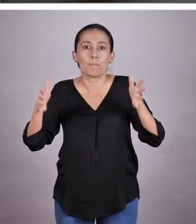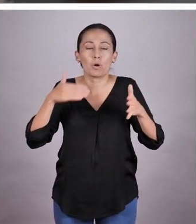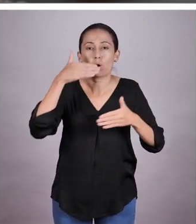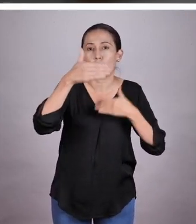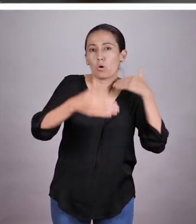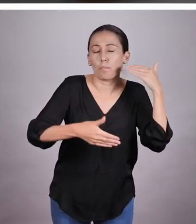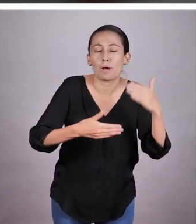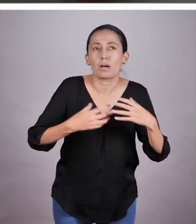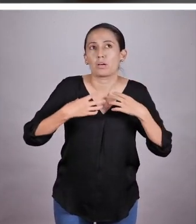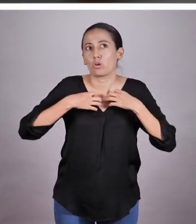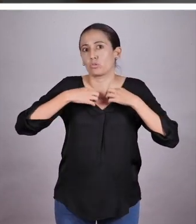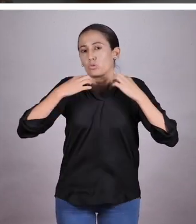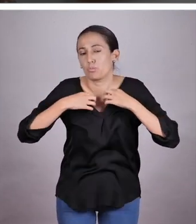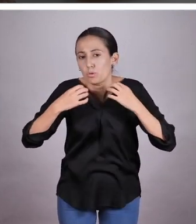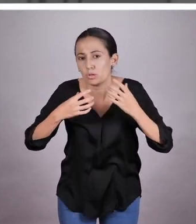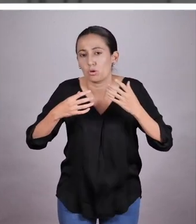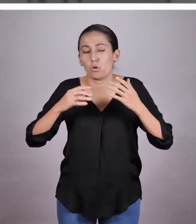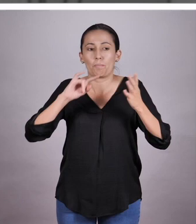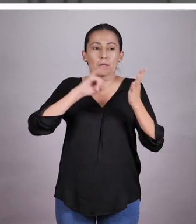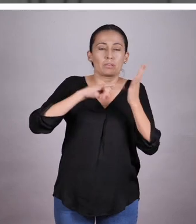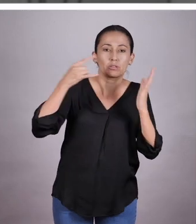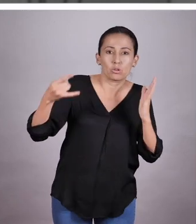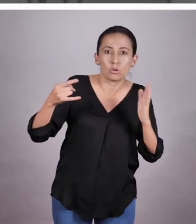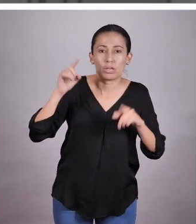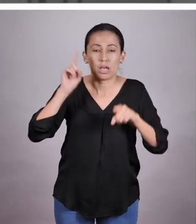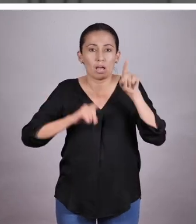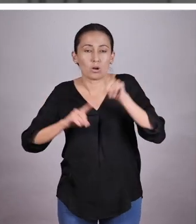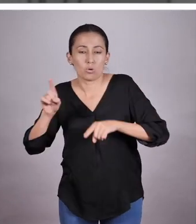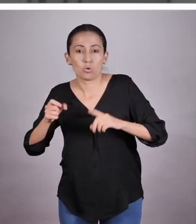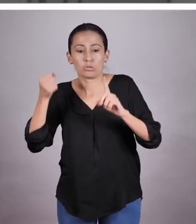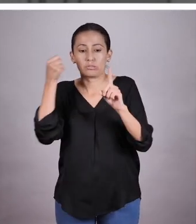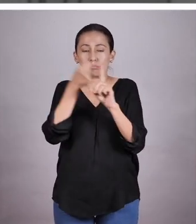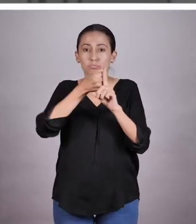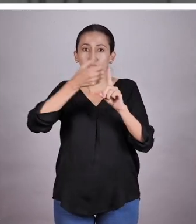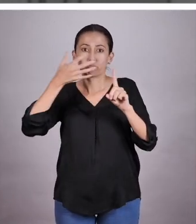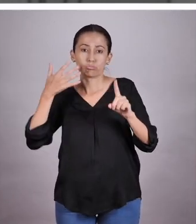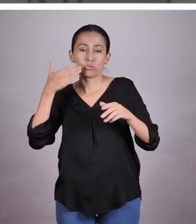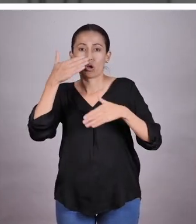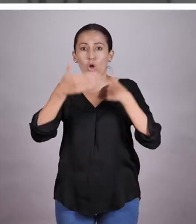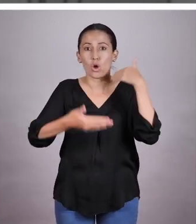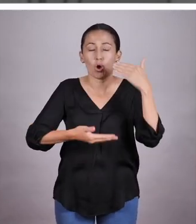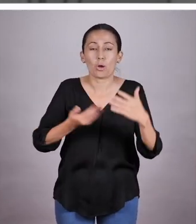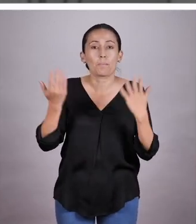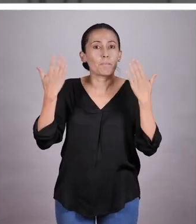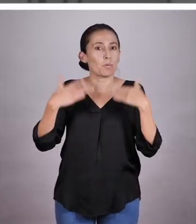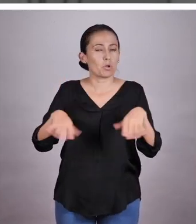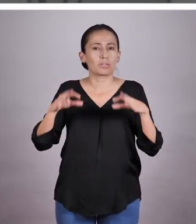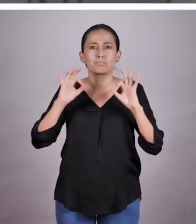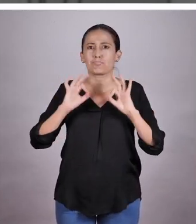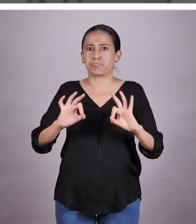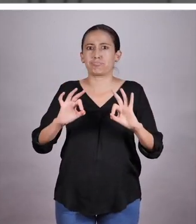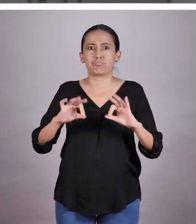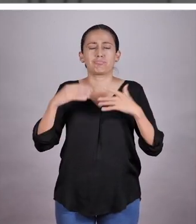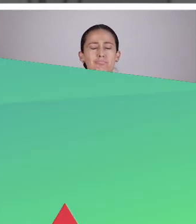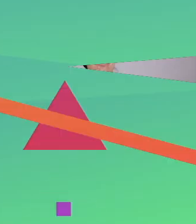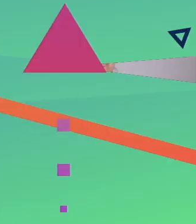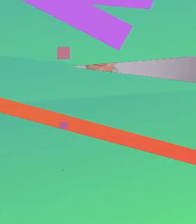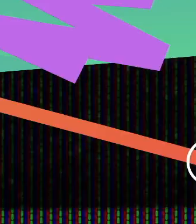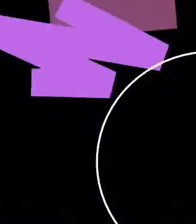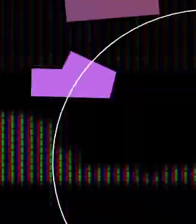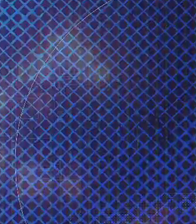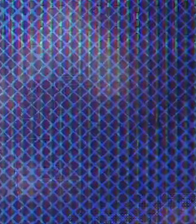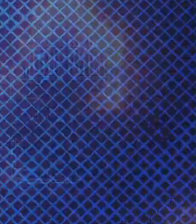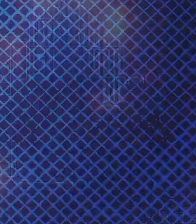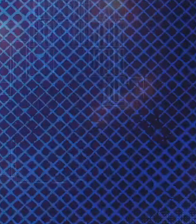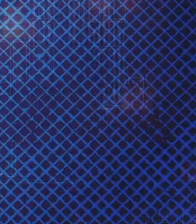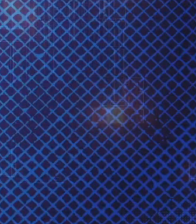en el consumo de ropa y tecnología. El impacto ambiental de estas dos industrias, como ya vimos, es brutal para el medio ambiente.